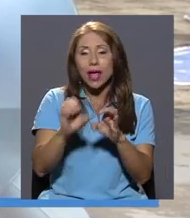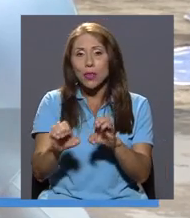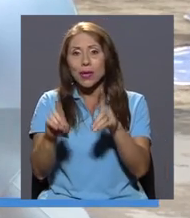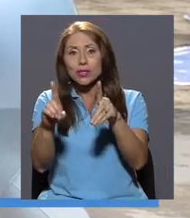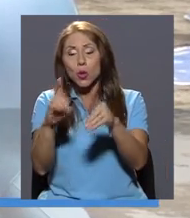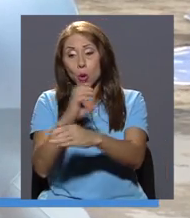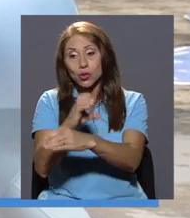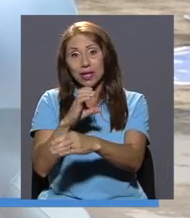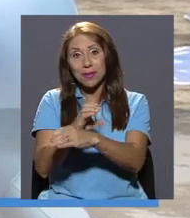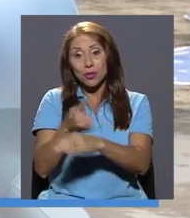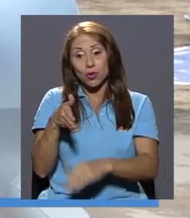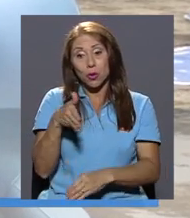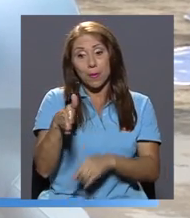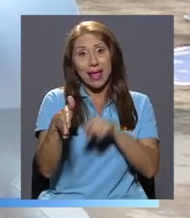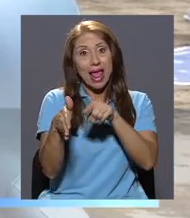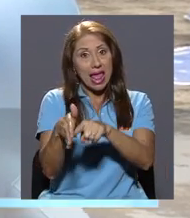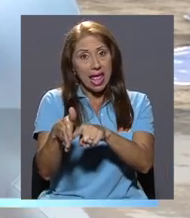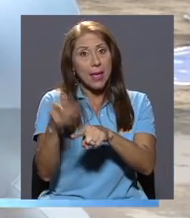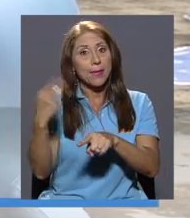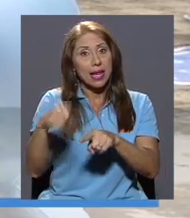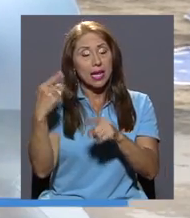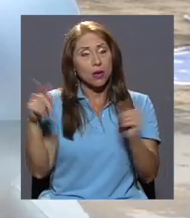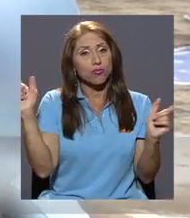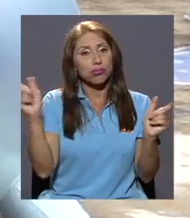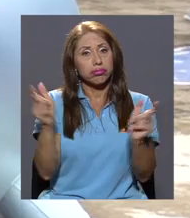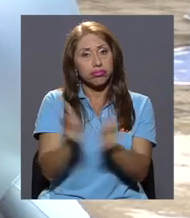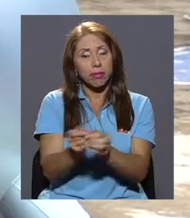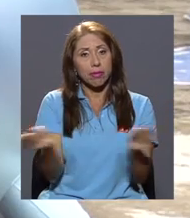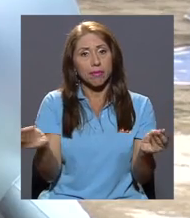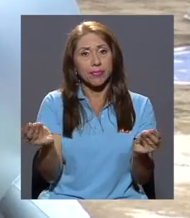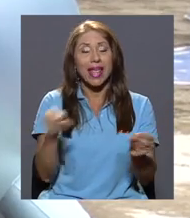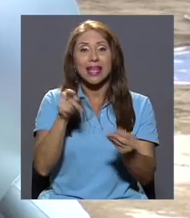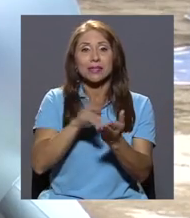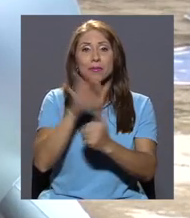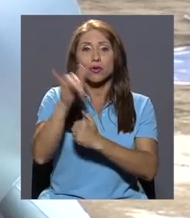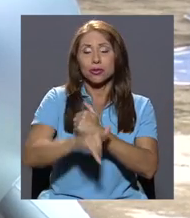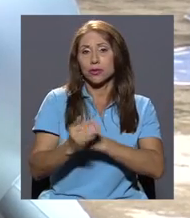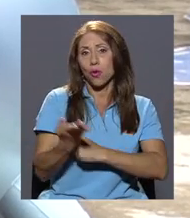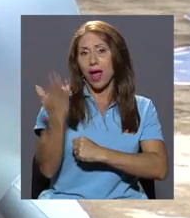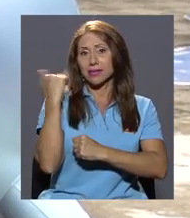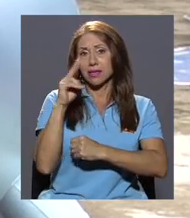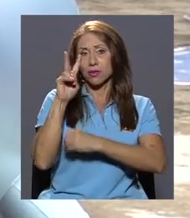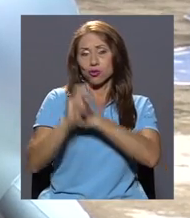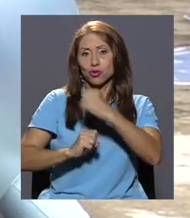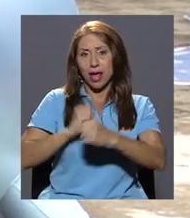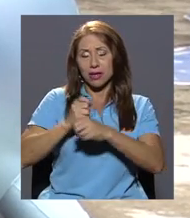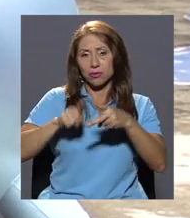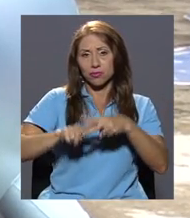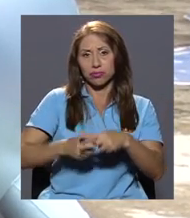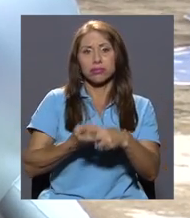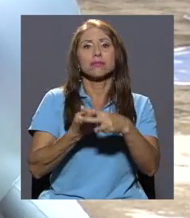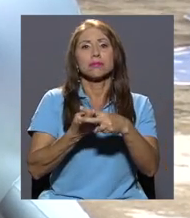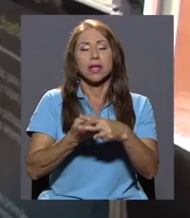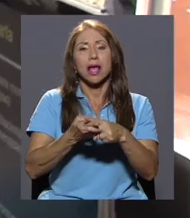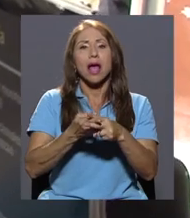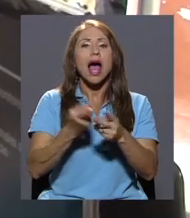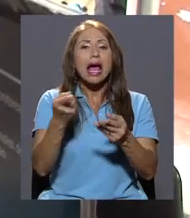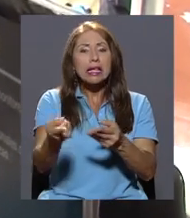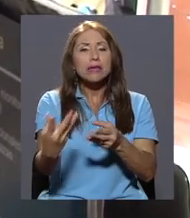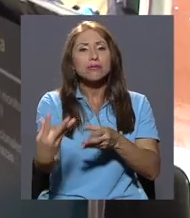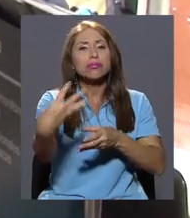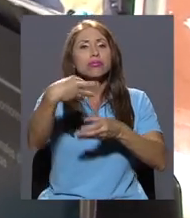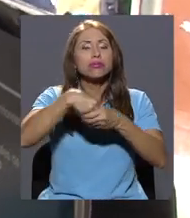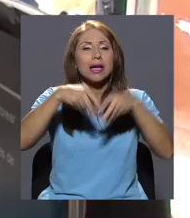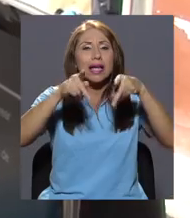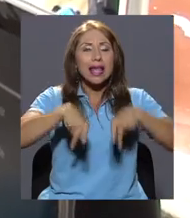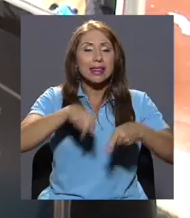conservación en torno a una especie que está en peligro de extinción. Es un proyecto que comenzamos hace 2 años y el cual involucra gente